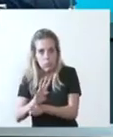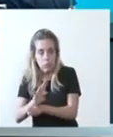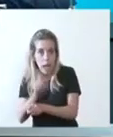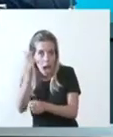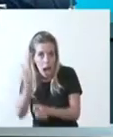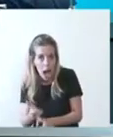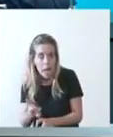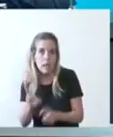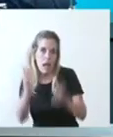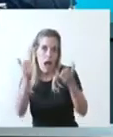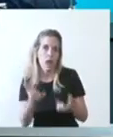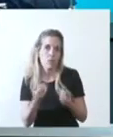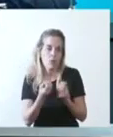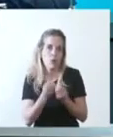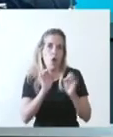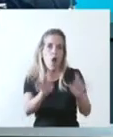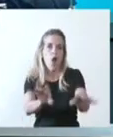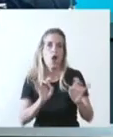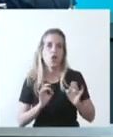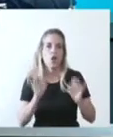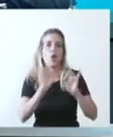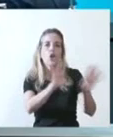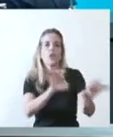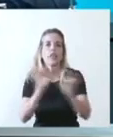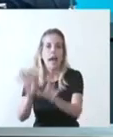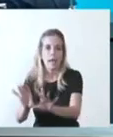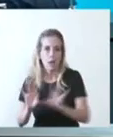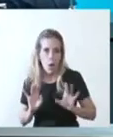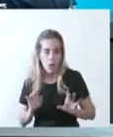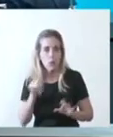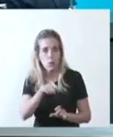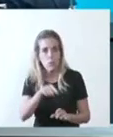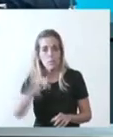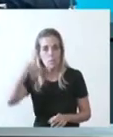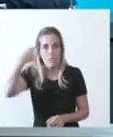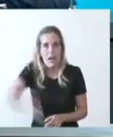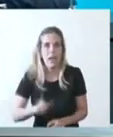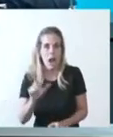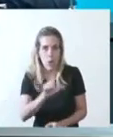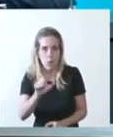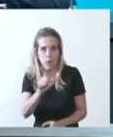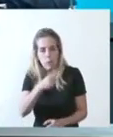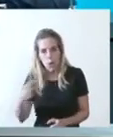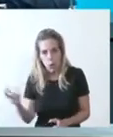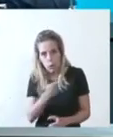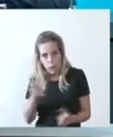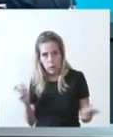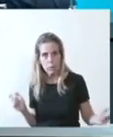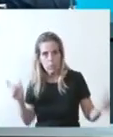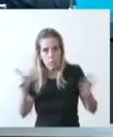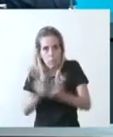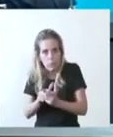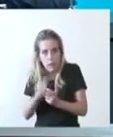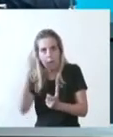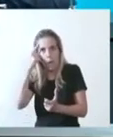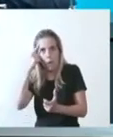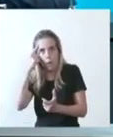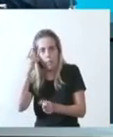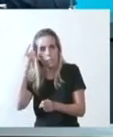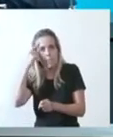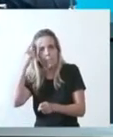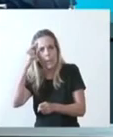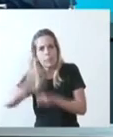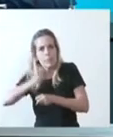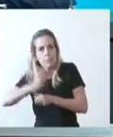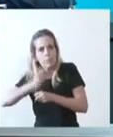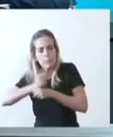de los virus. Y vamos a ponernos a trabajar a partir de mañana a ver de qué manera podemos trabajar en